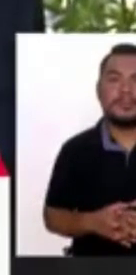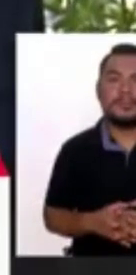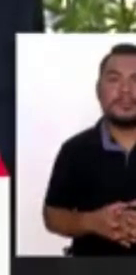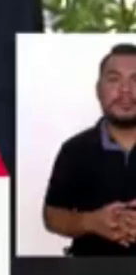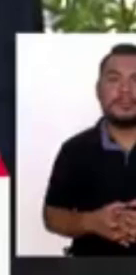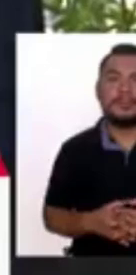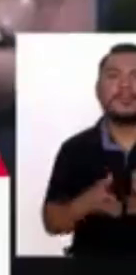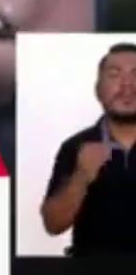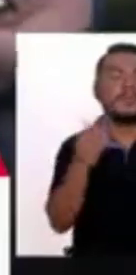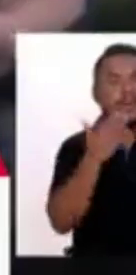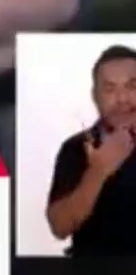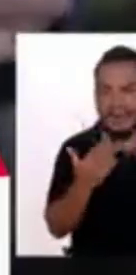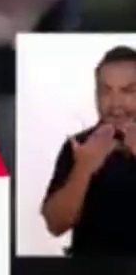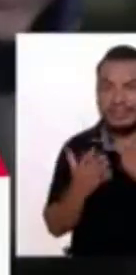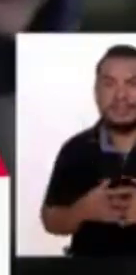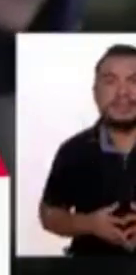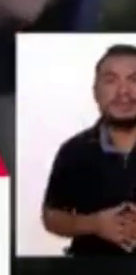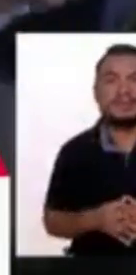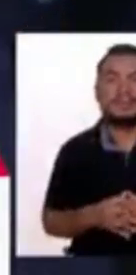Muchas gracias.